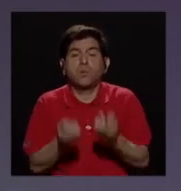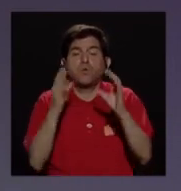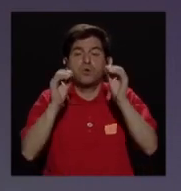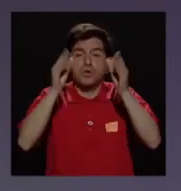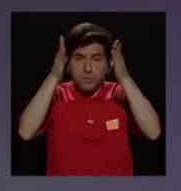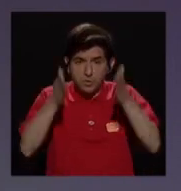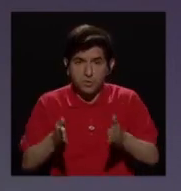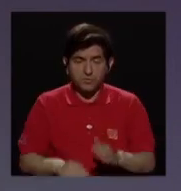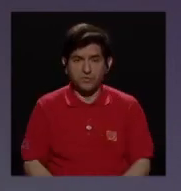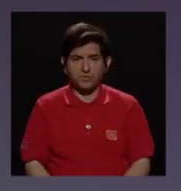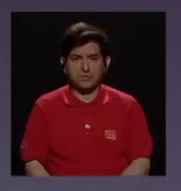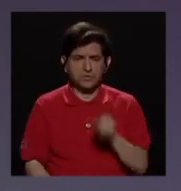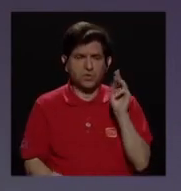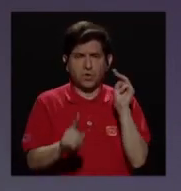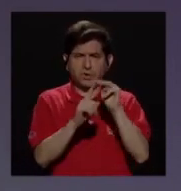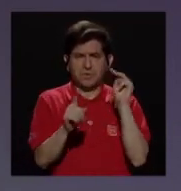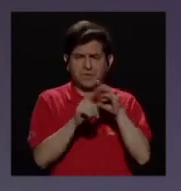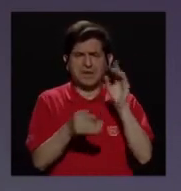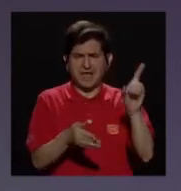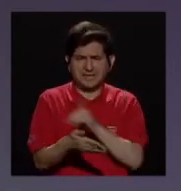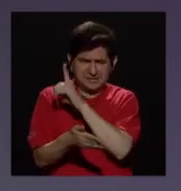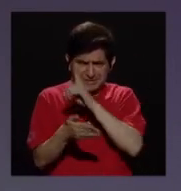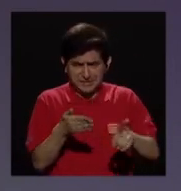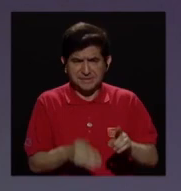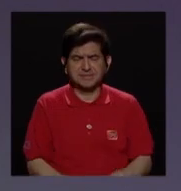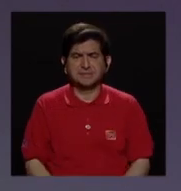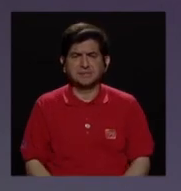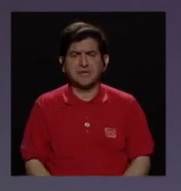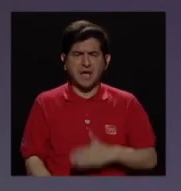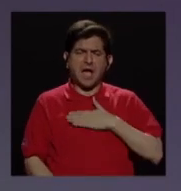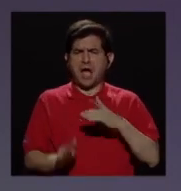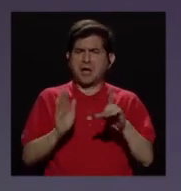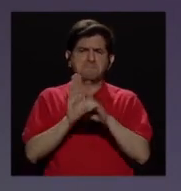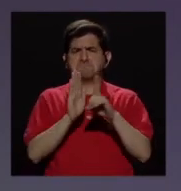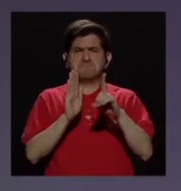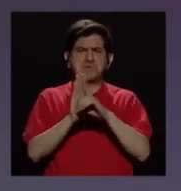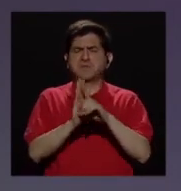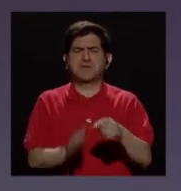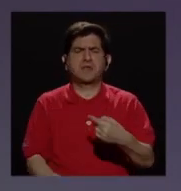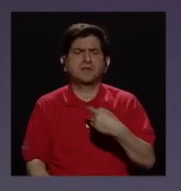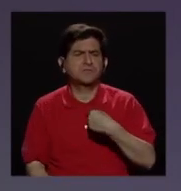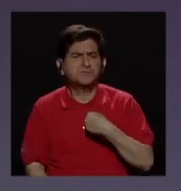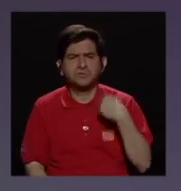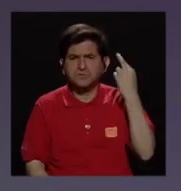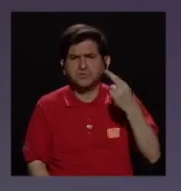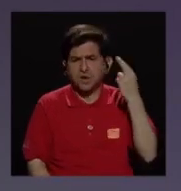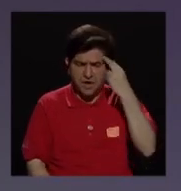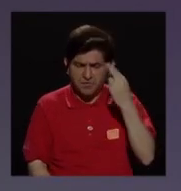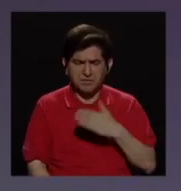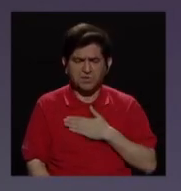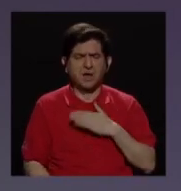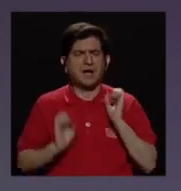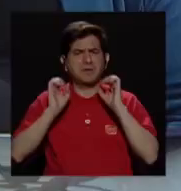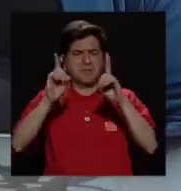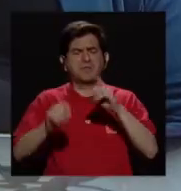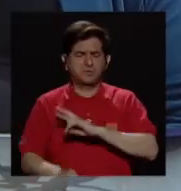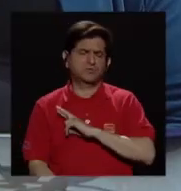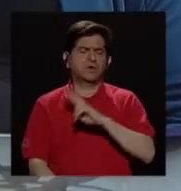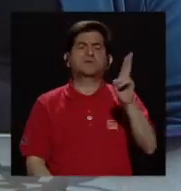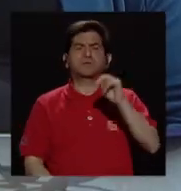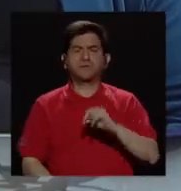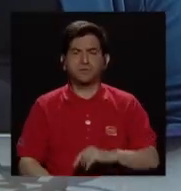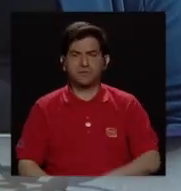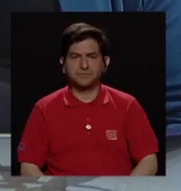educadores con sus mensajes discriminatorios y no, es mi derecho por mi, como me educaron, por mi religión y